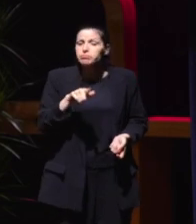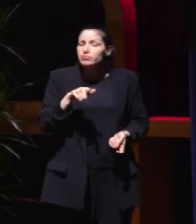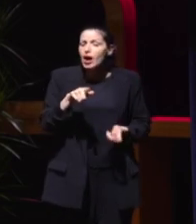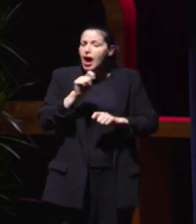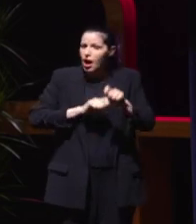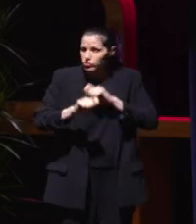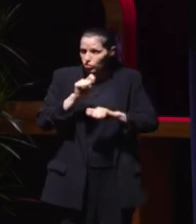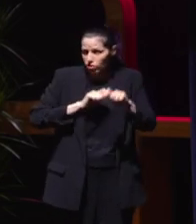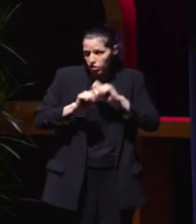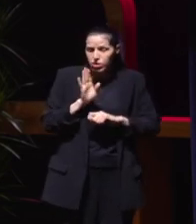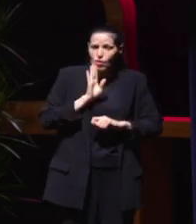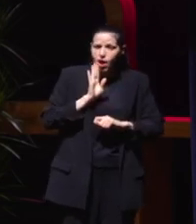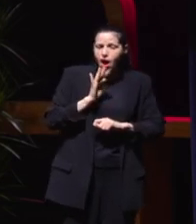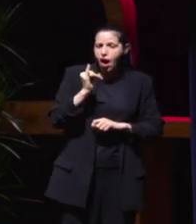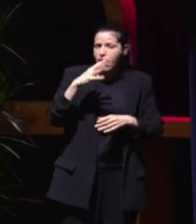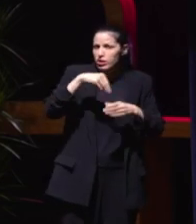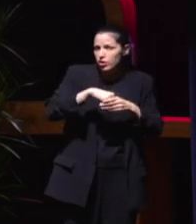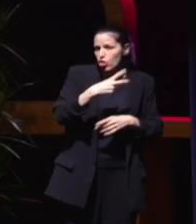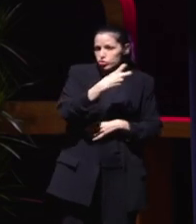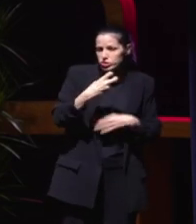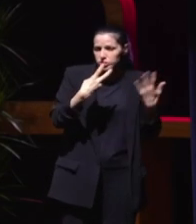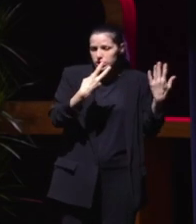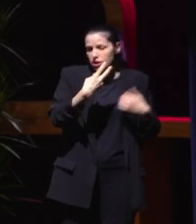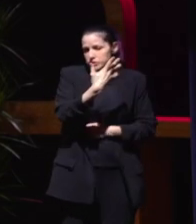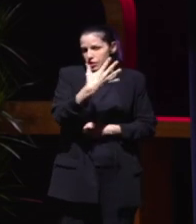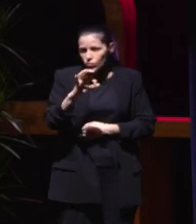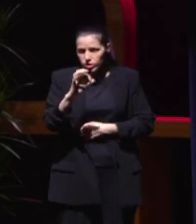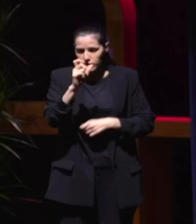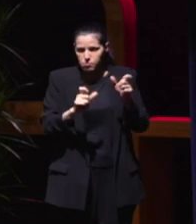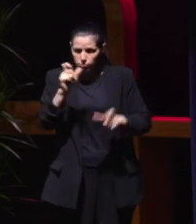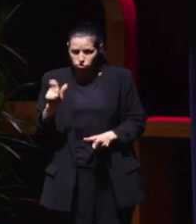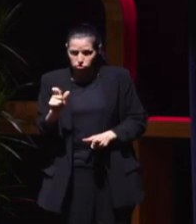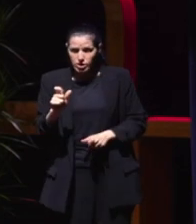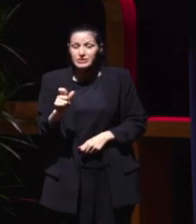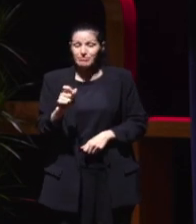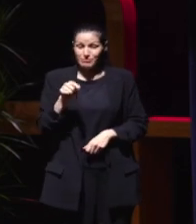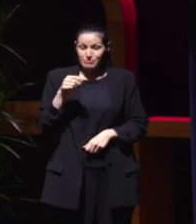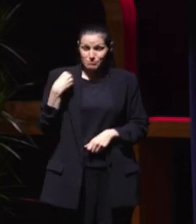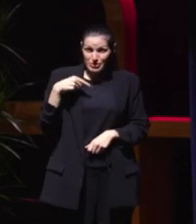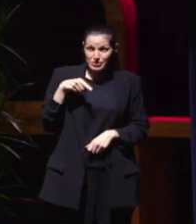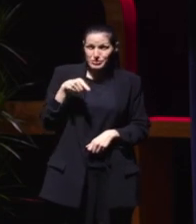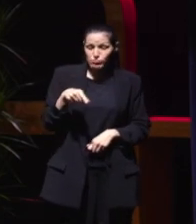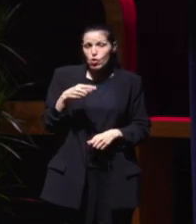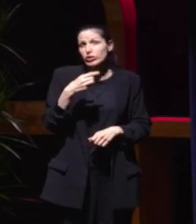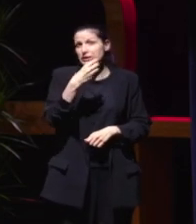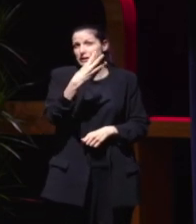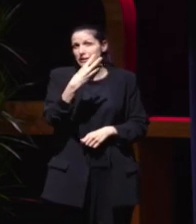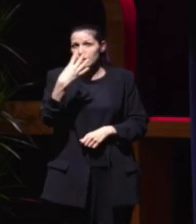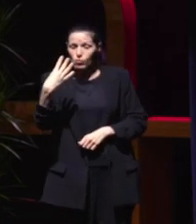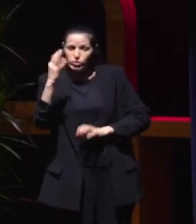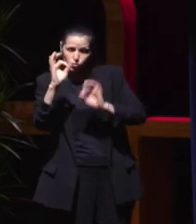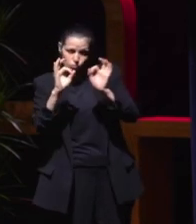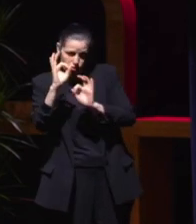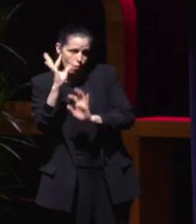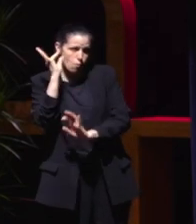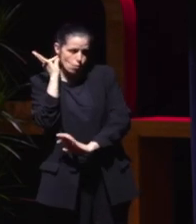formada por 250 personas 79 somos mujeres o sea es un 34% y yo en el